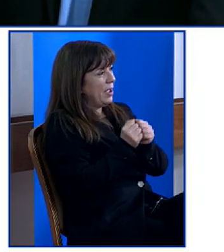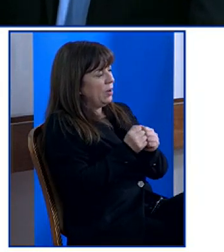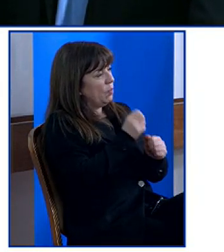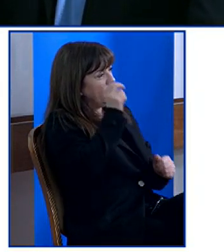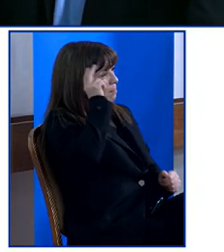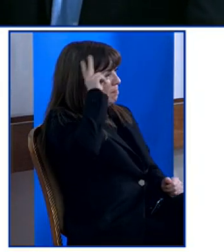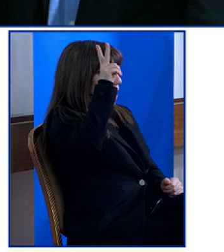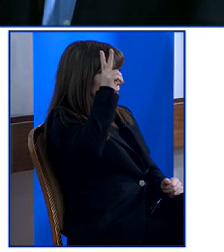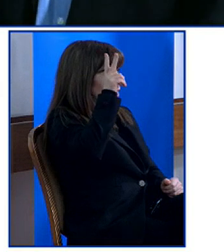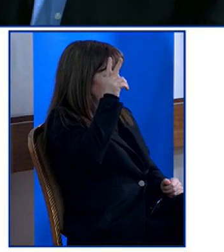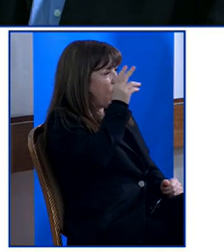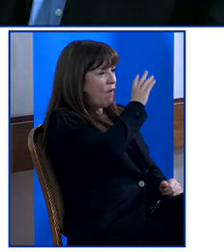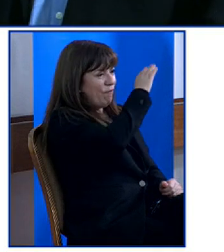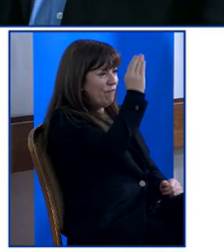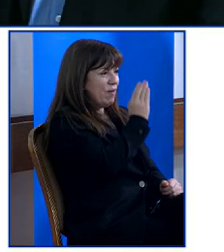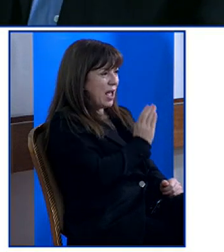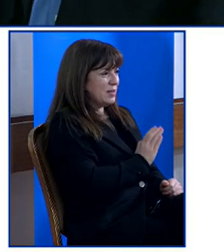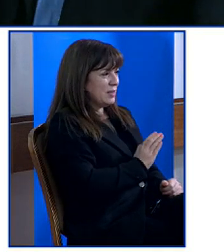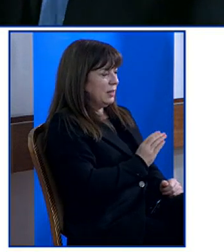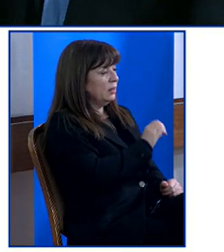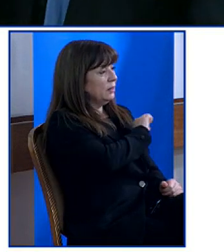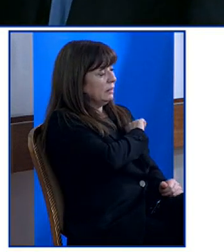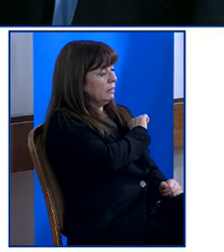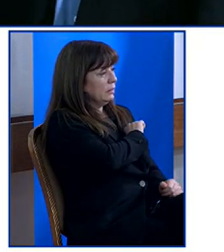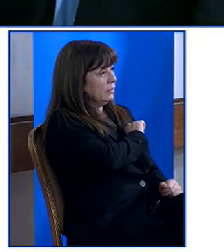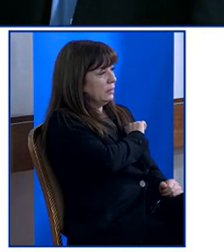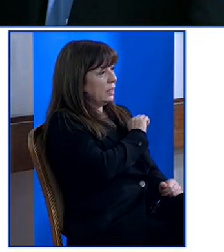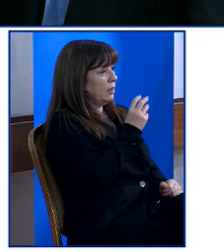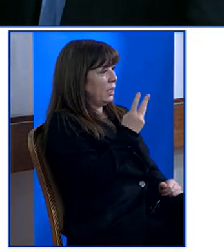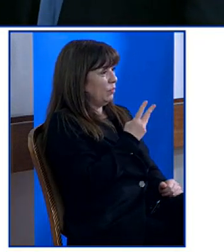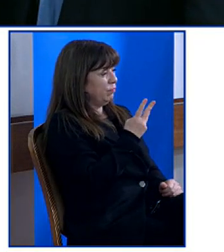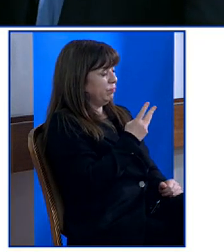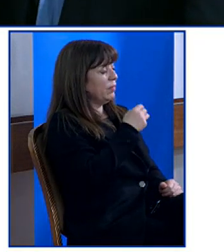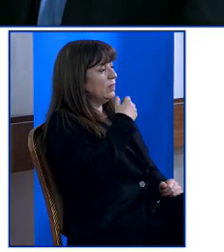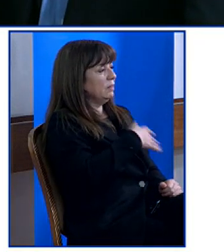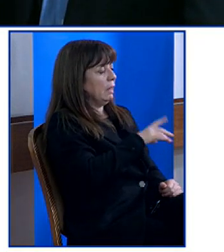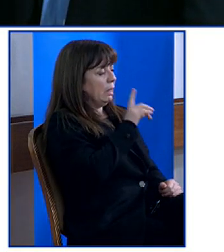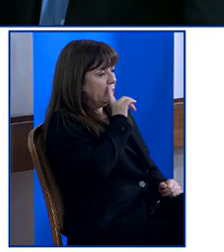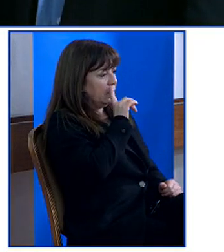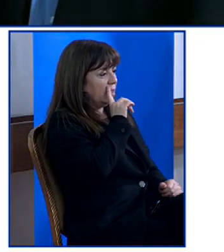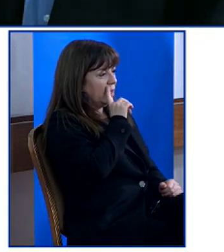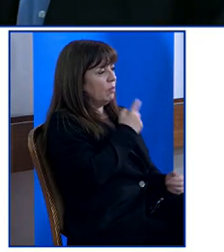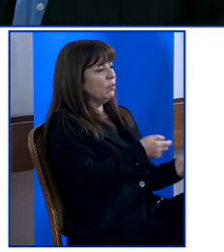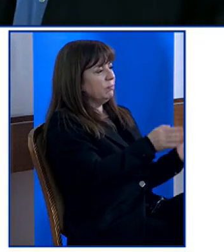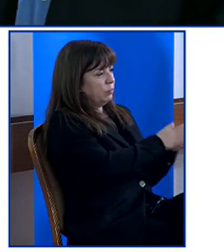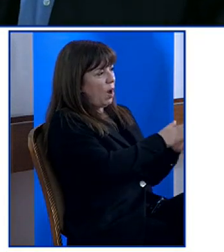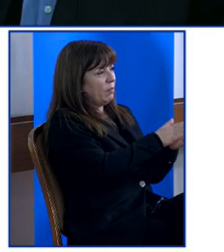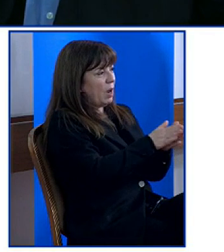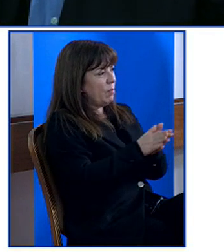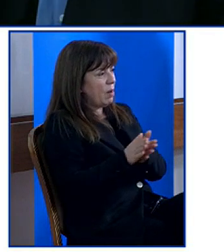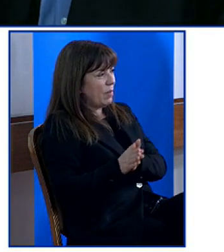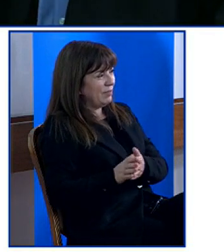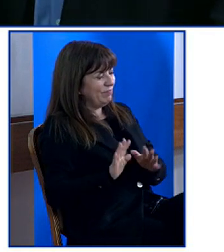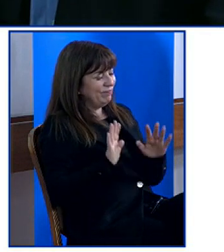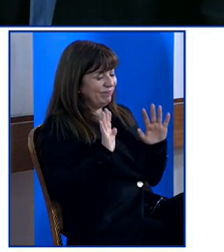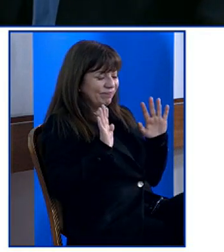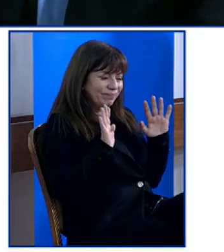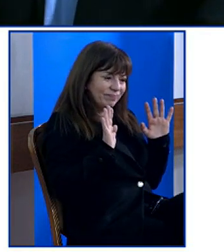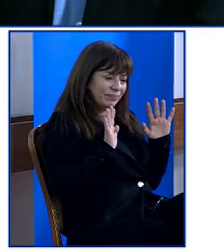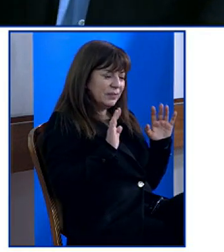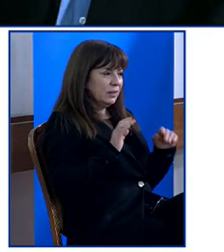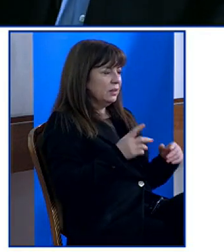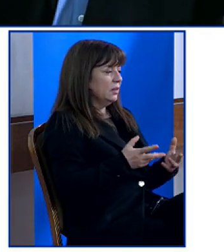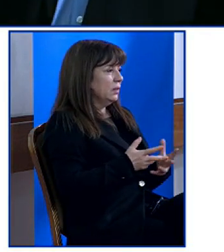y Santiago, y ya teníamos evidencia de mortalidad. No pasó mucho con el paper,